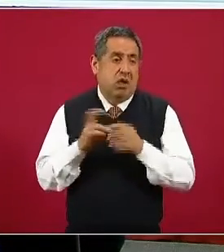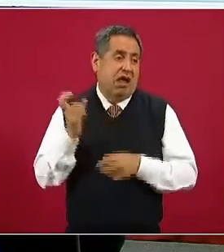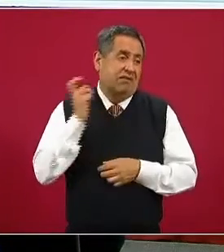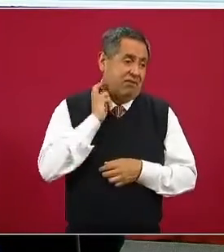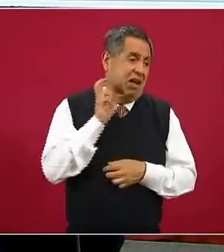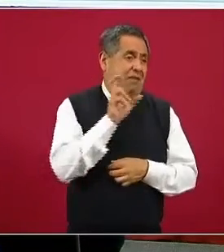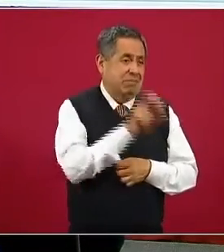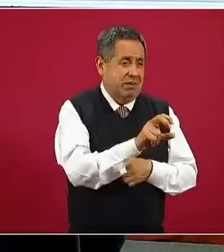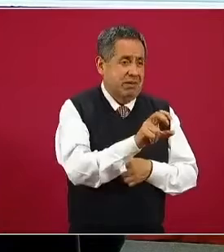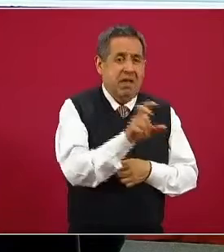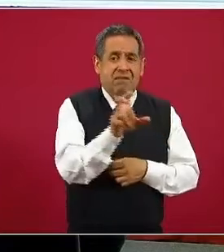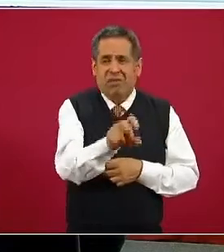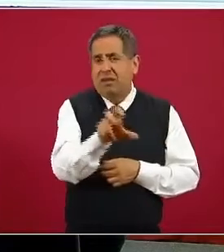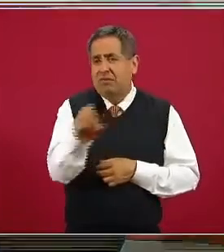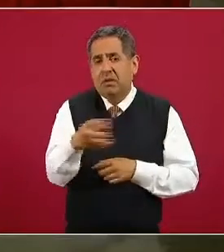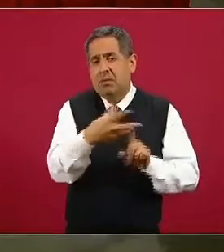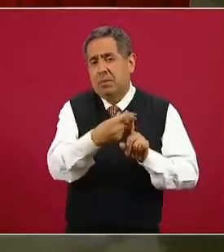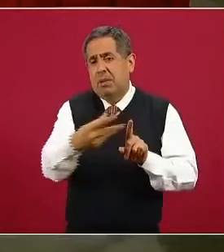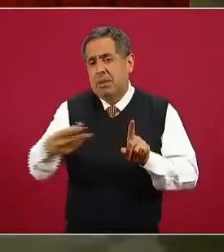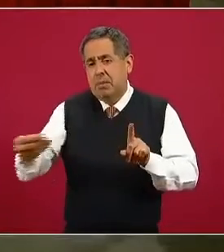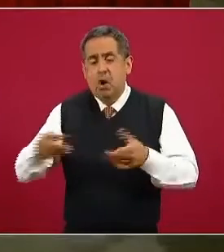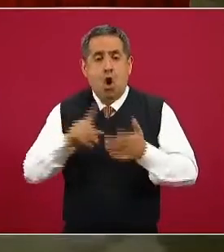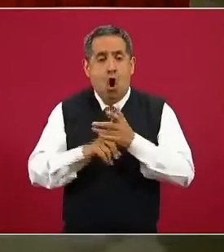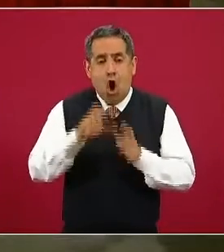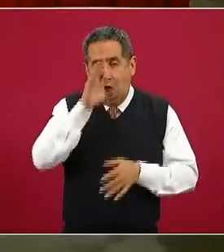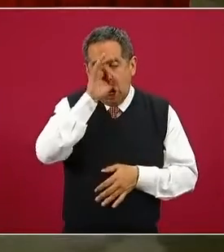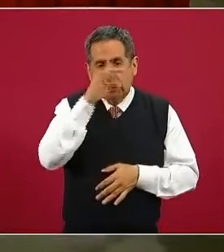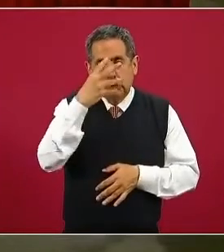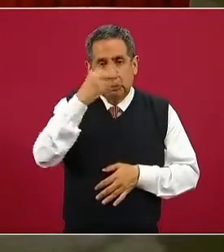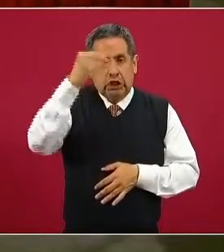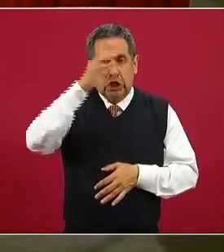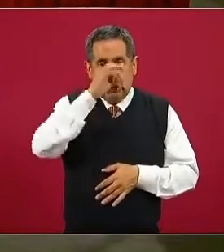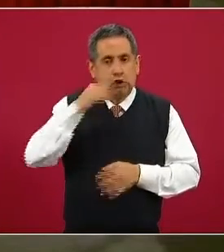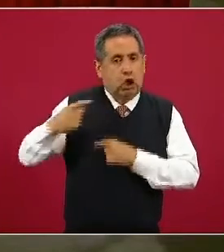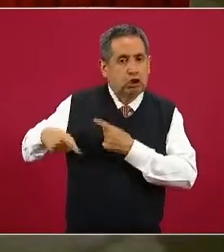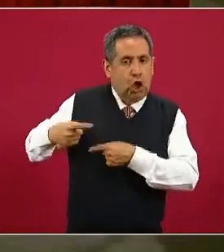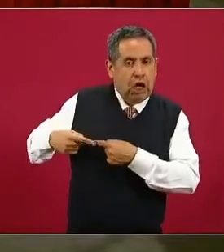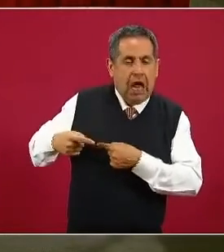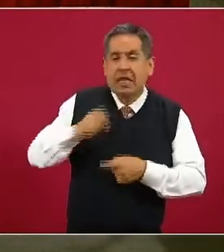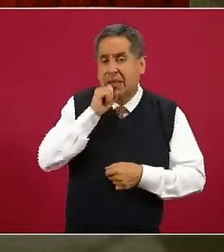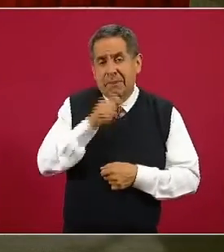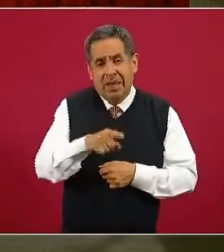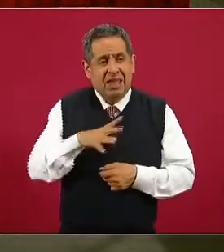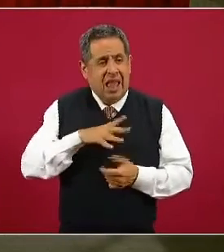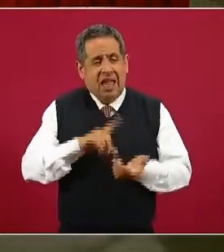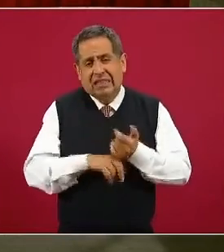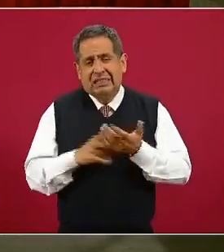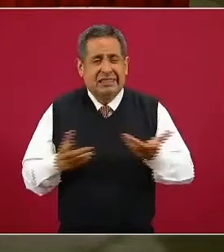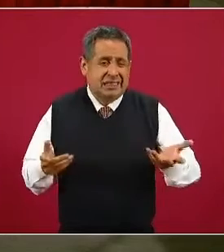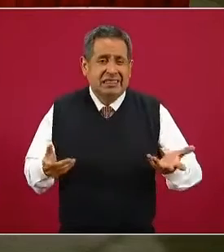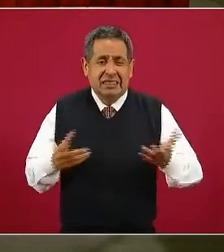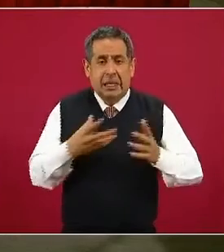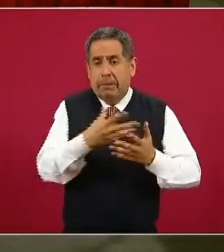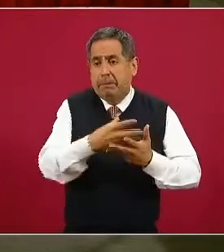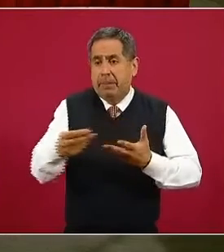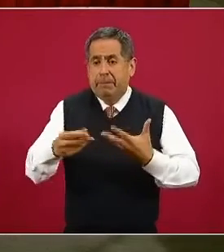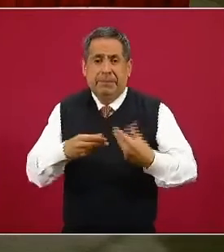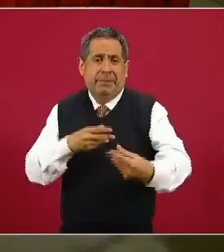y también zorrillos, zorras, que son de los animales más comunes en México. La siguiente, por